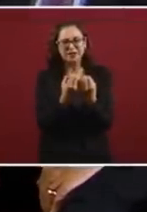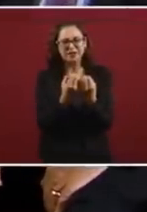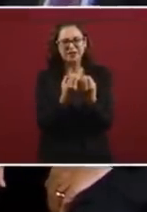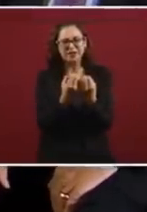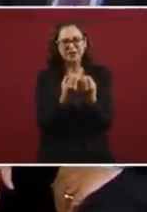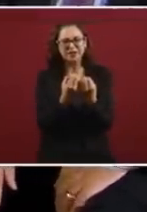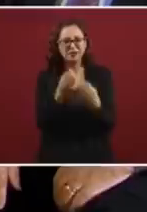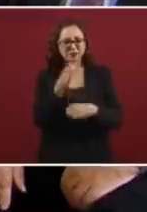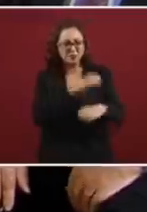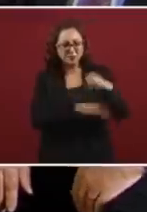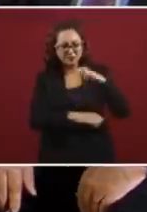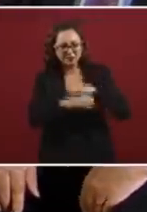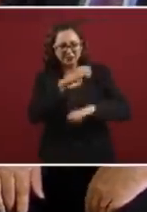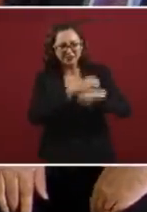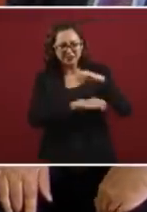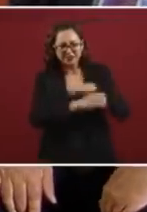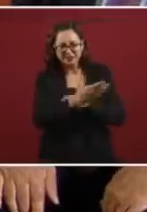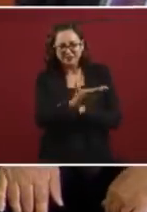empresaria